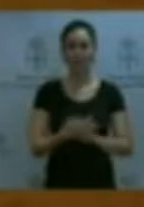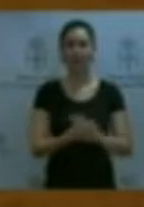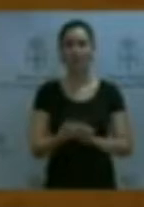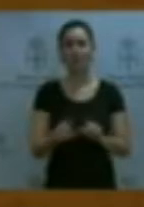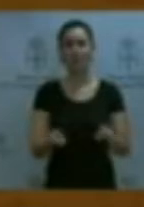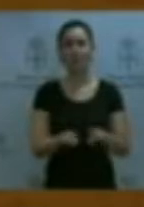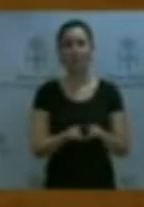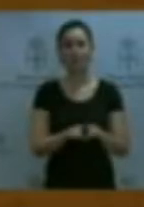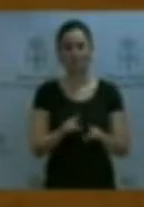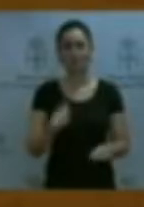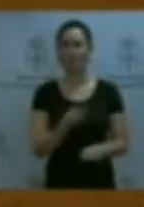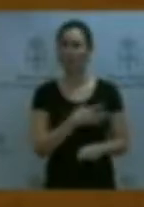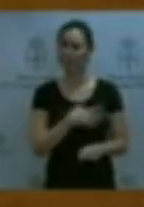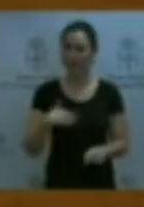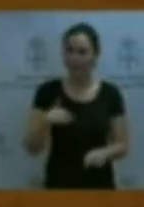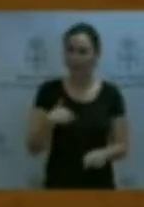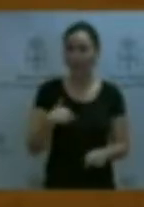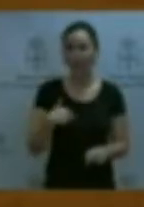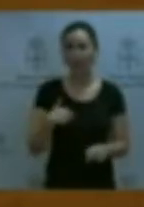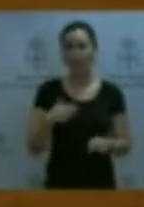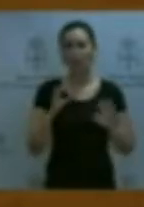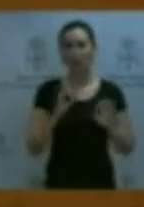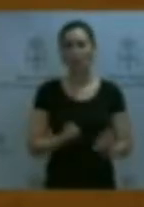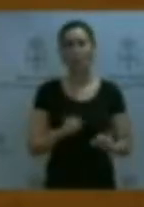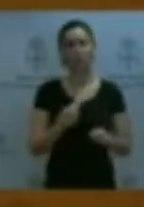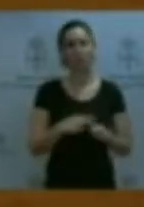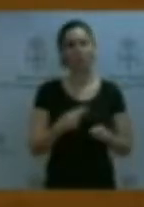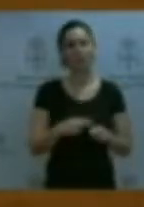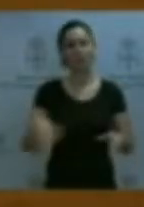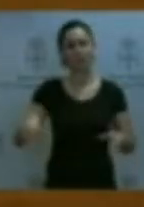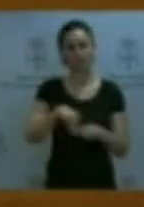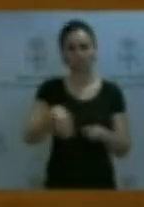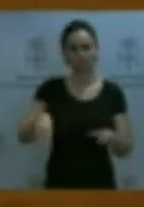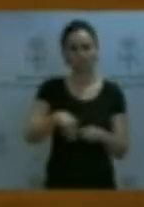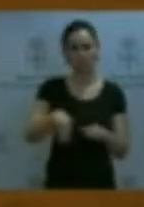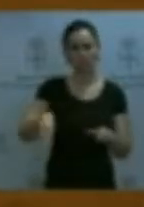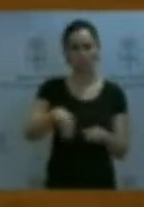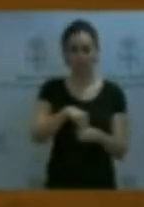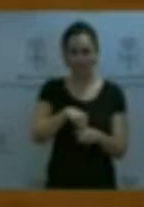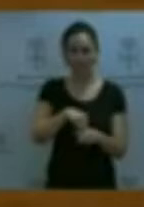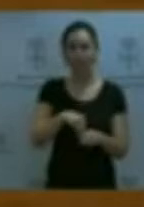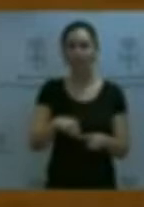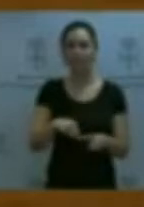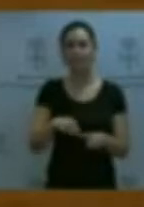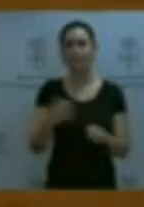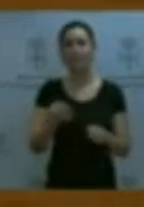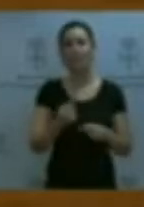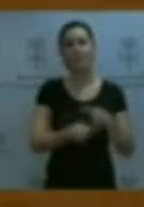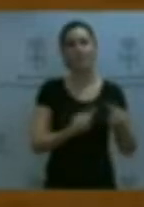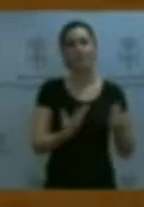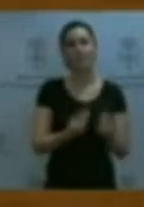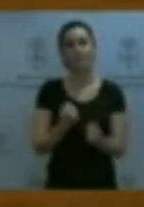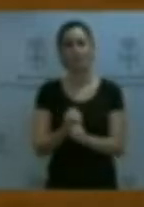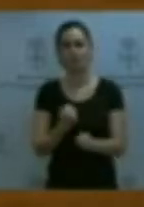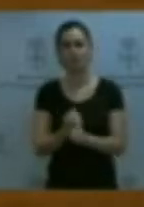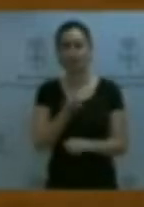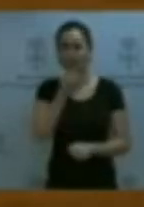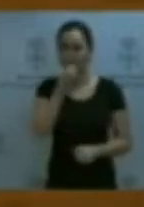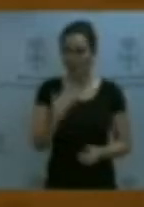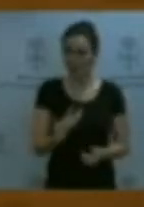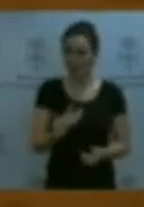haya políticas más inclusivas, haya políticas más conciliadoras, haya políticas que vayan más allá de lo que son